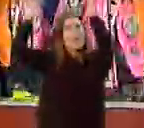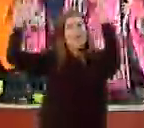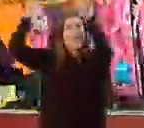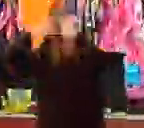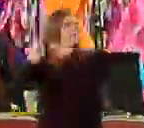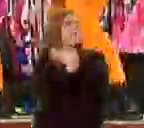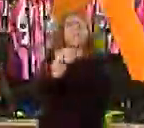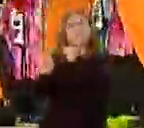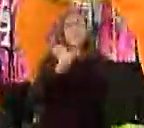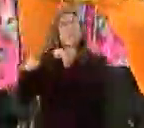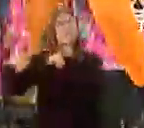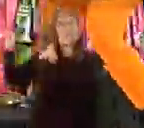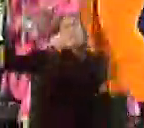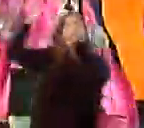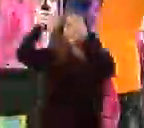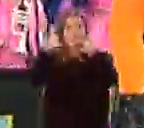vamos a llegar